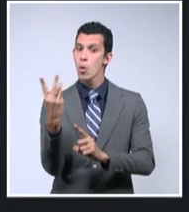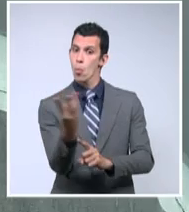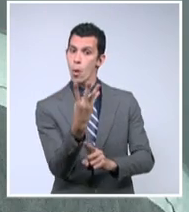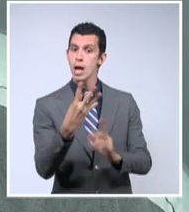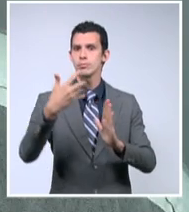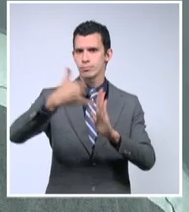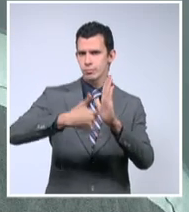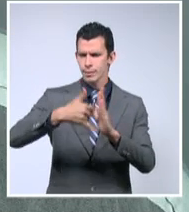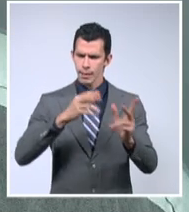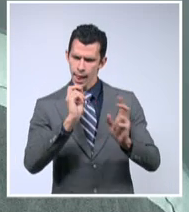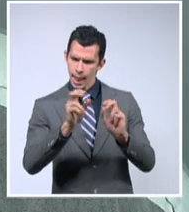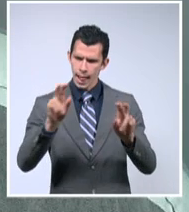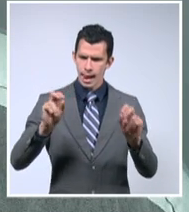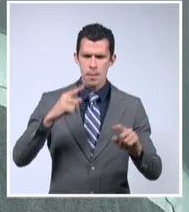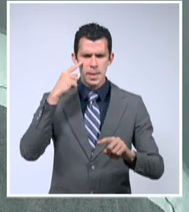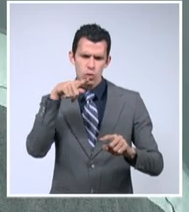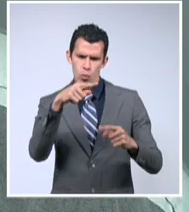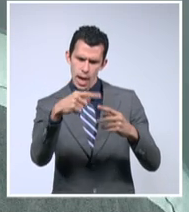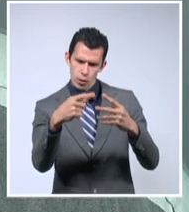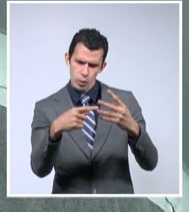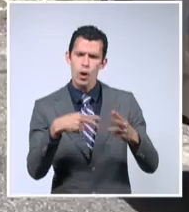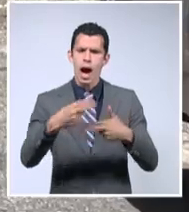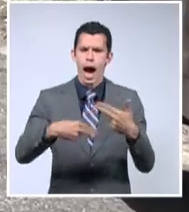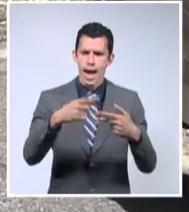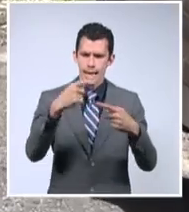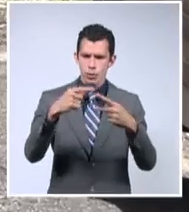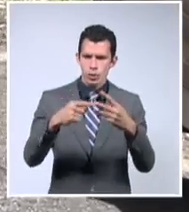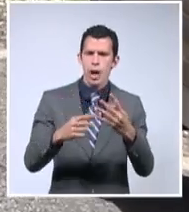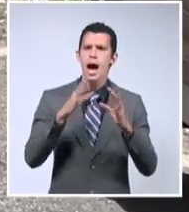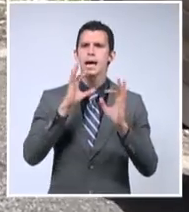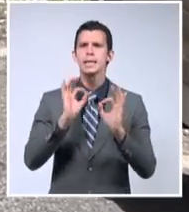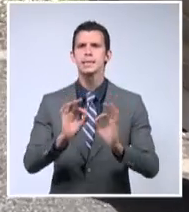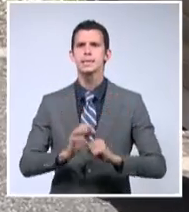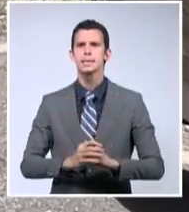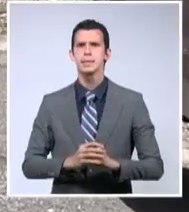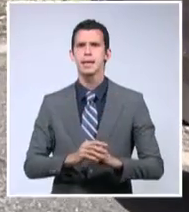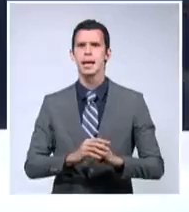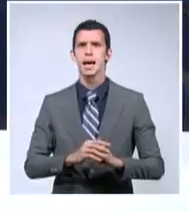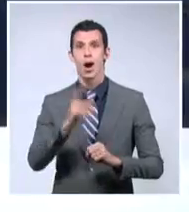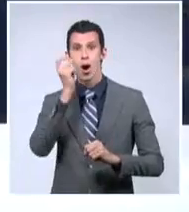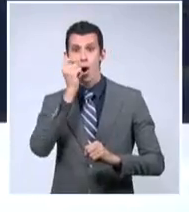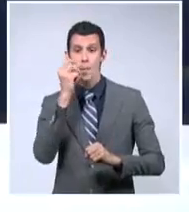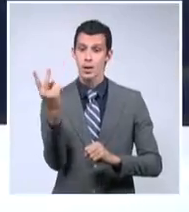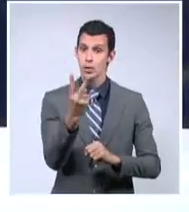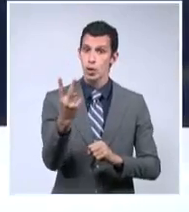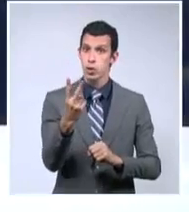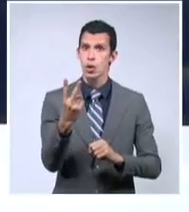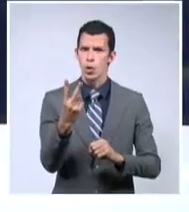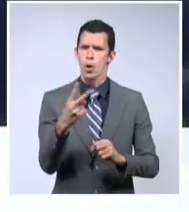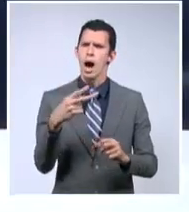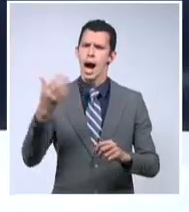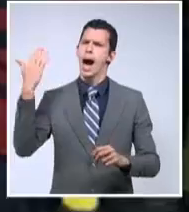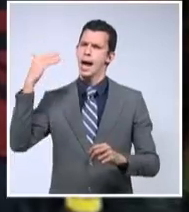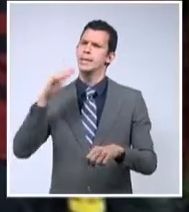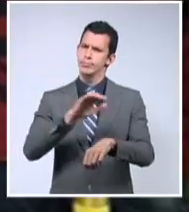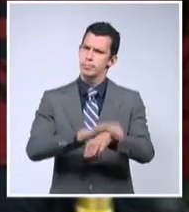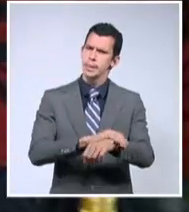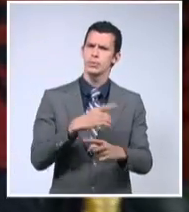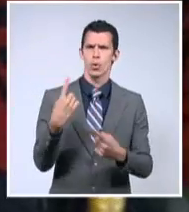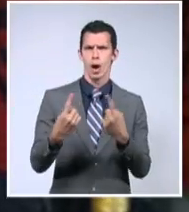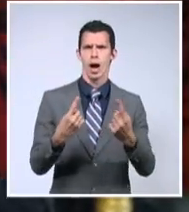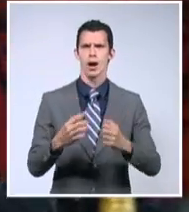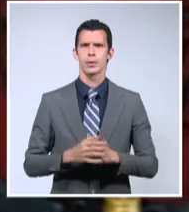Izquierdo Hernández y Luis Mario Vela Reyes. Sobre Izquierdo Hernández y Vela Reyes existen registros oficiales y públicos